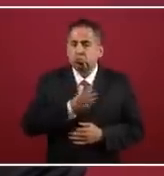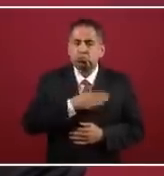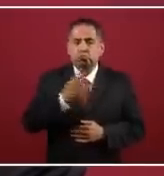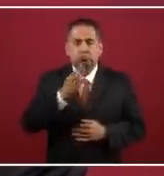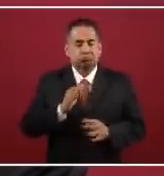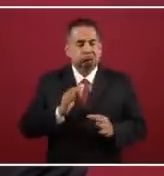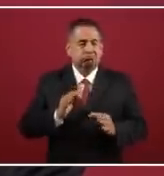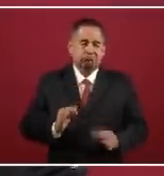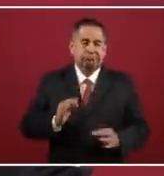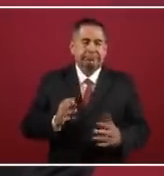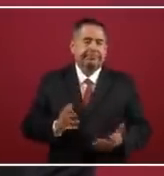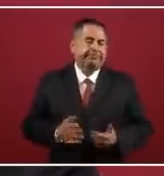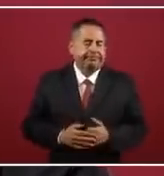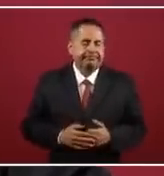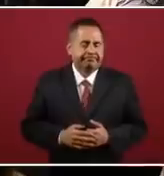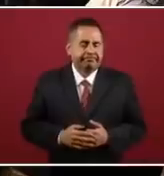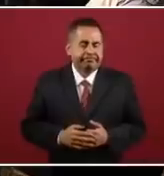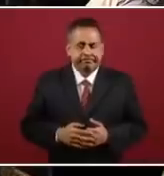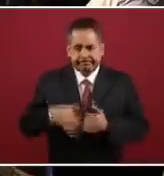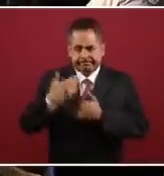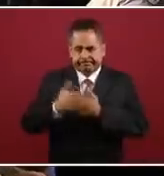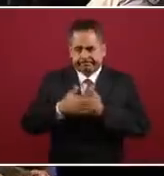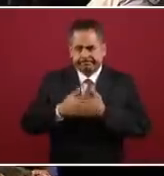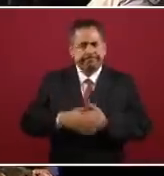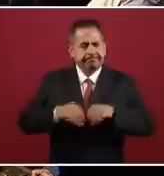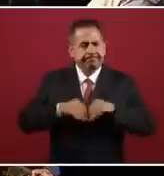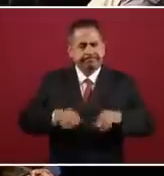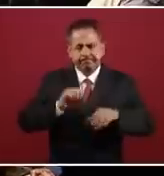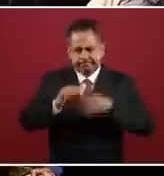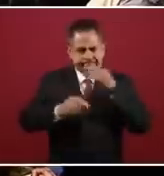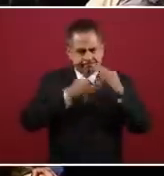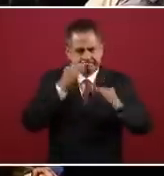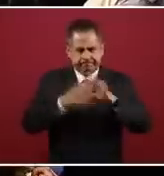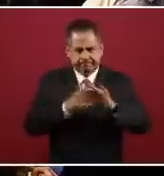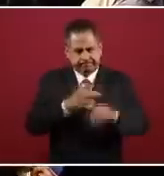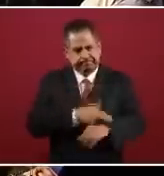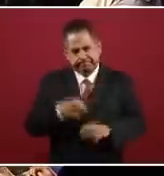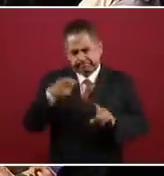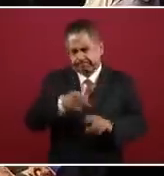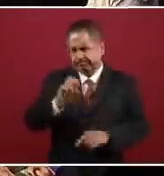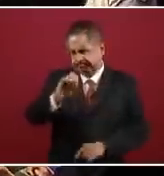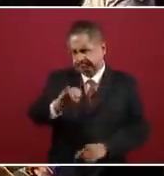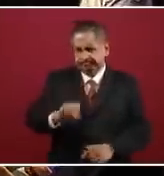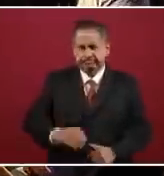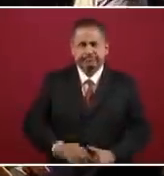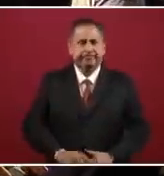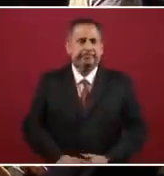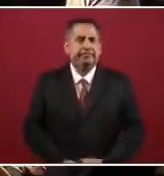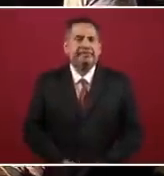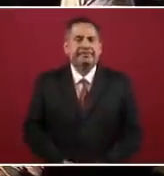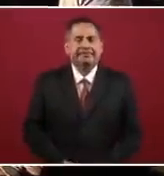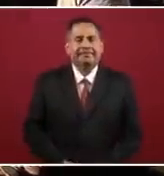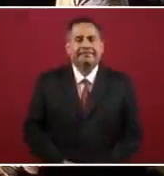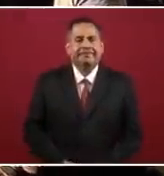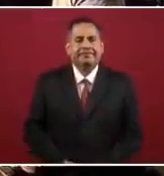alimentación. Entonces, sí vamos todo lo que se tenga que hacer en ese sentido.